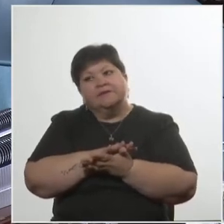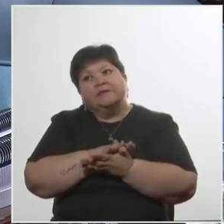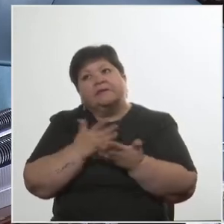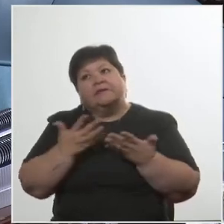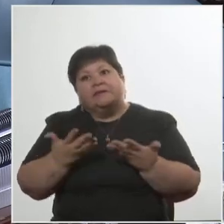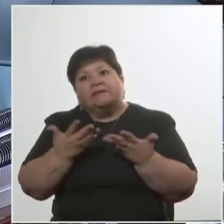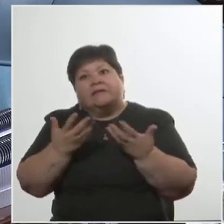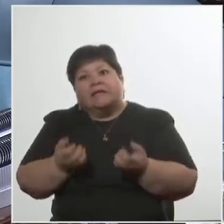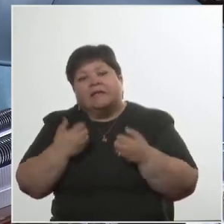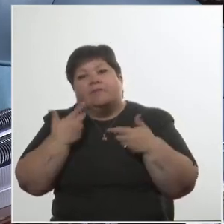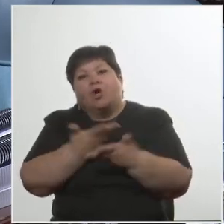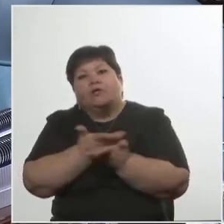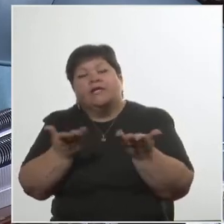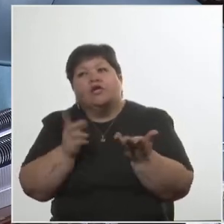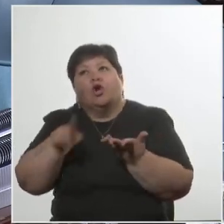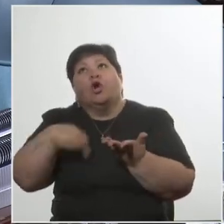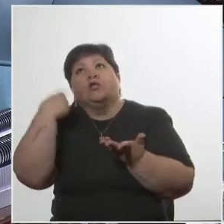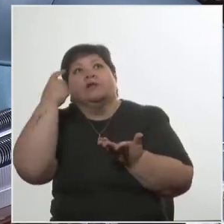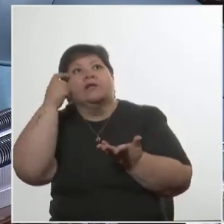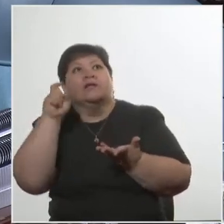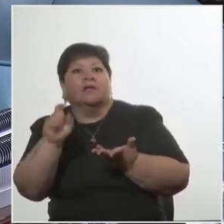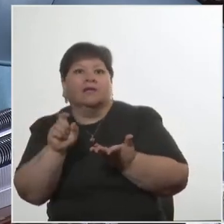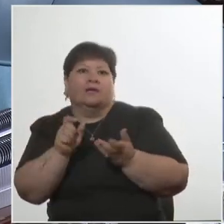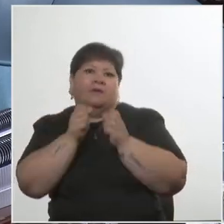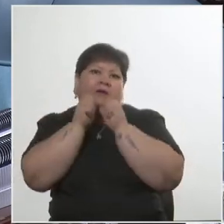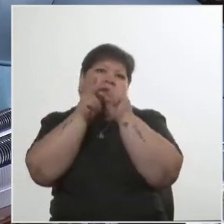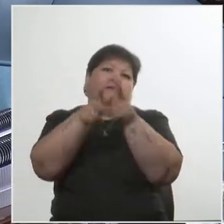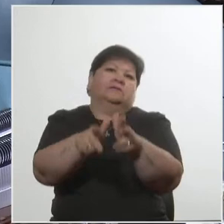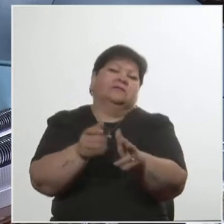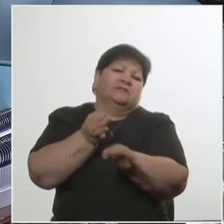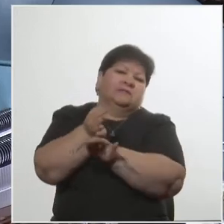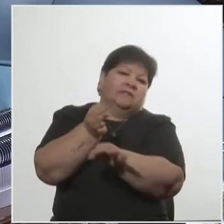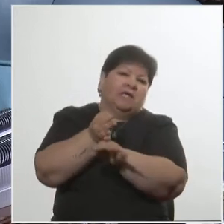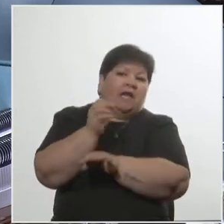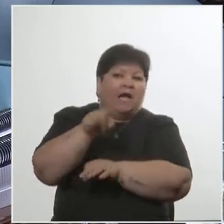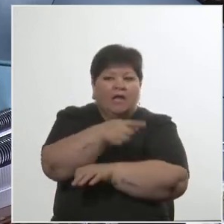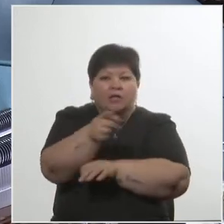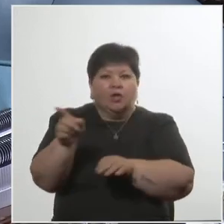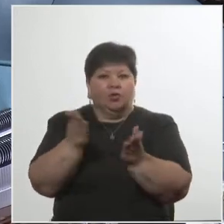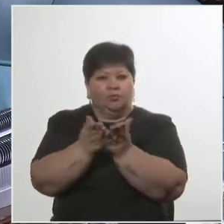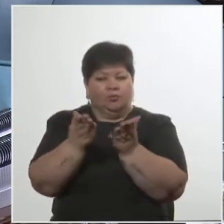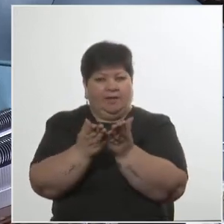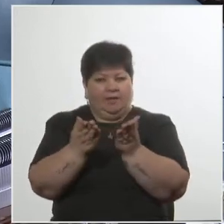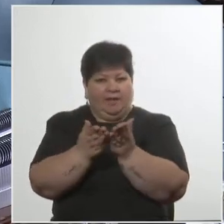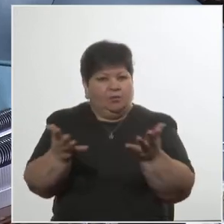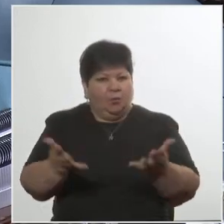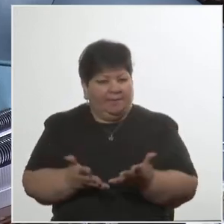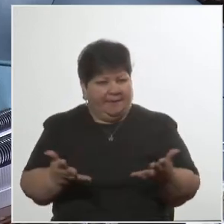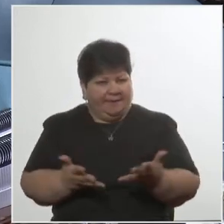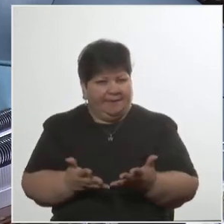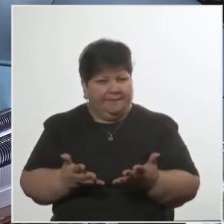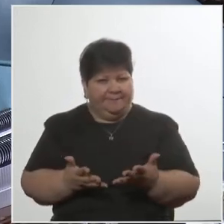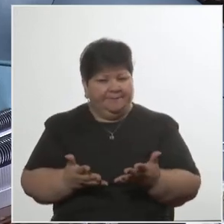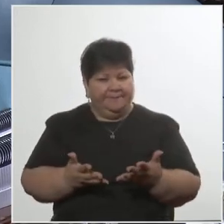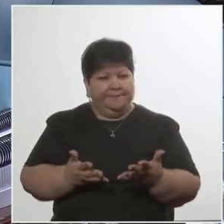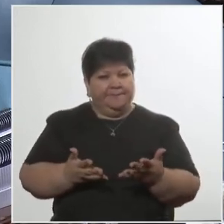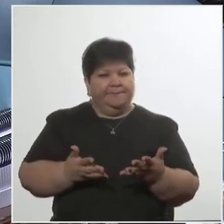para transmitir a nuestros estudiantes nosotros creemos que